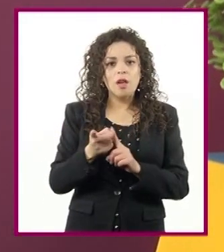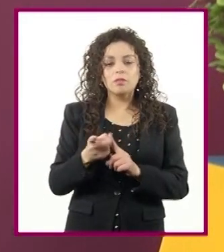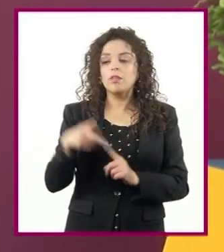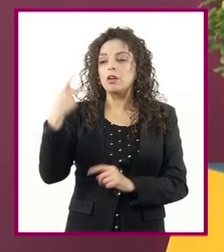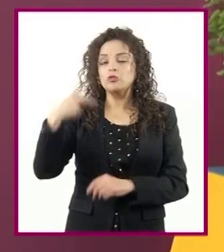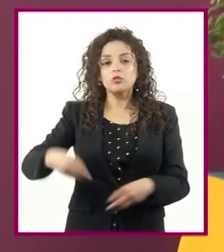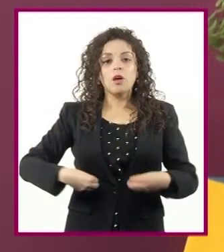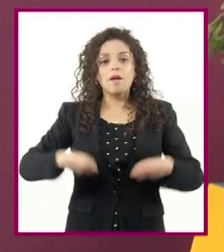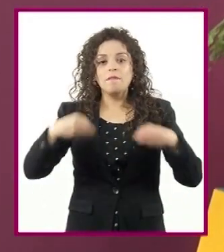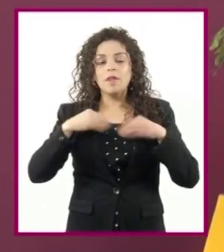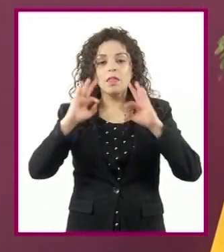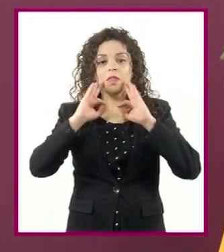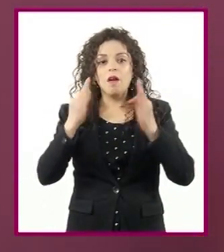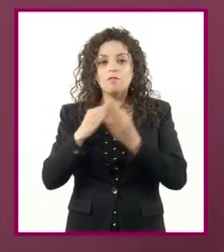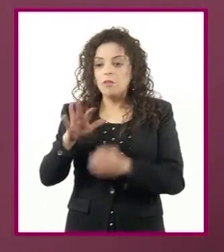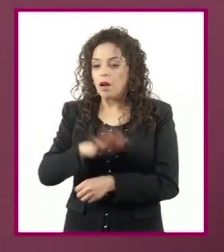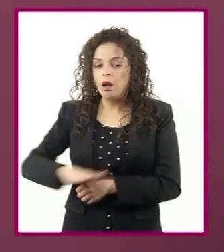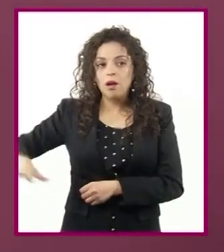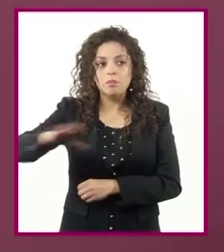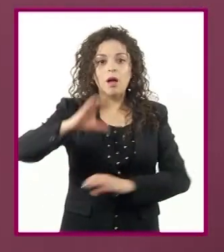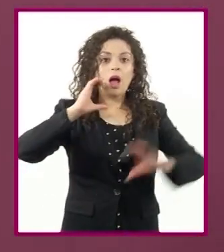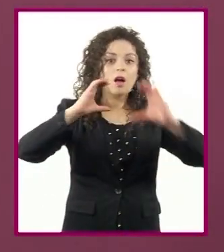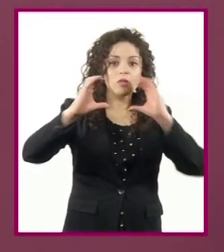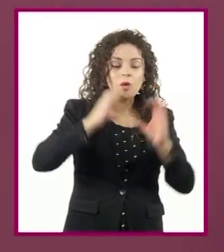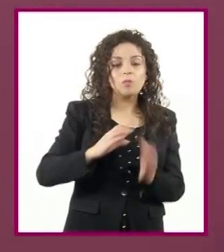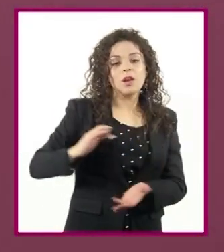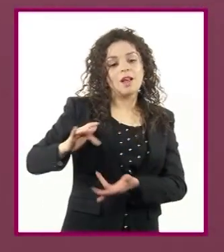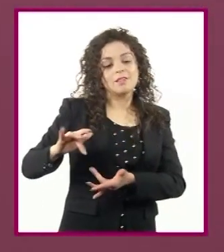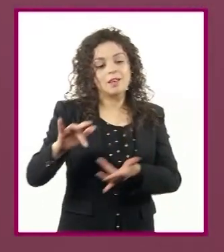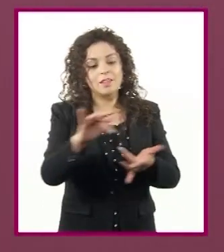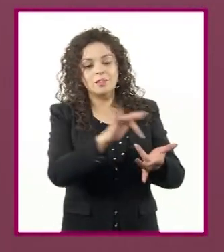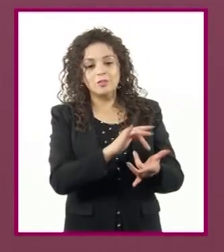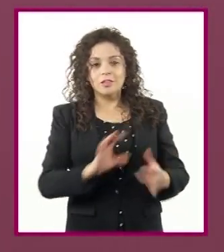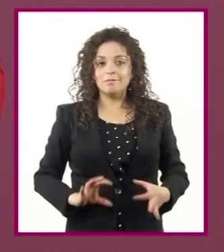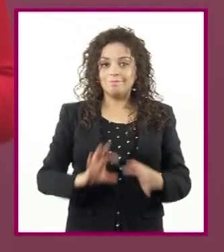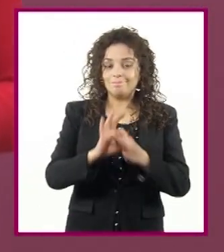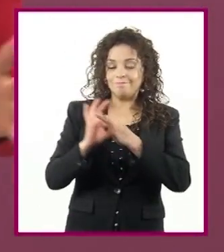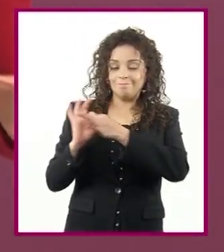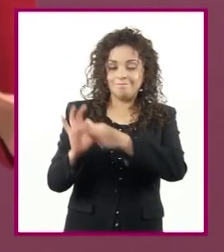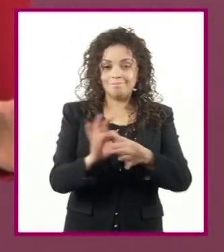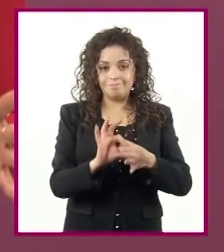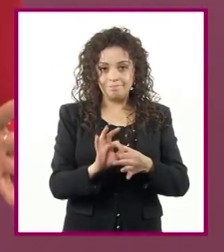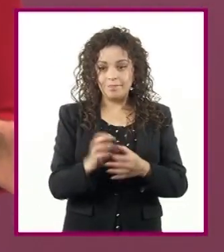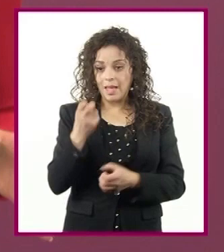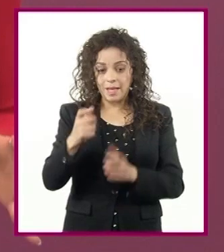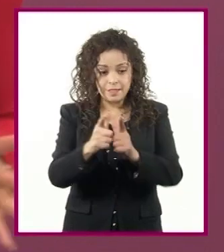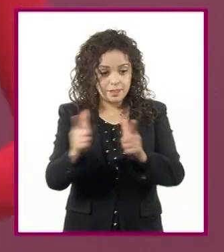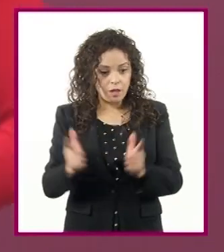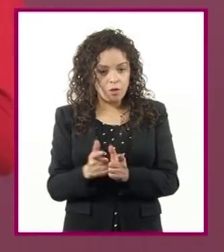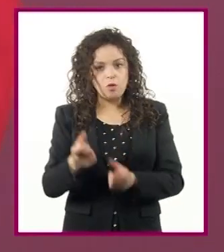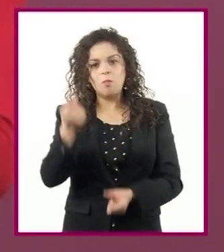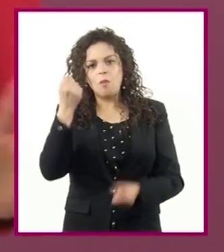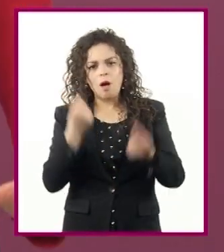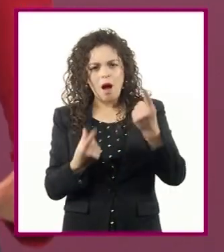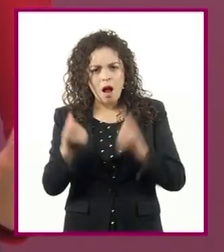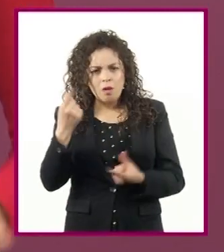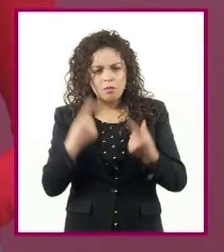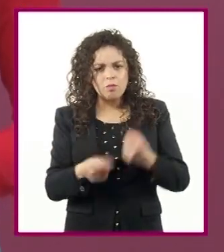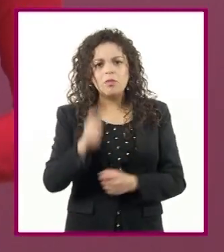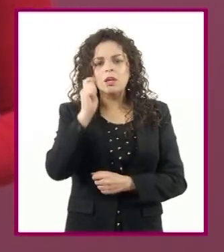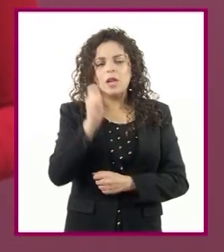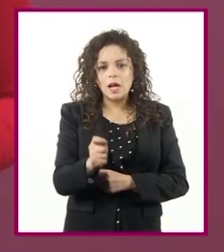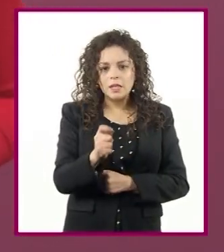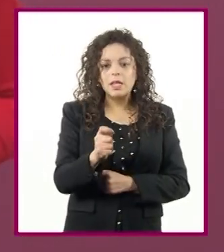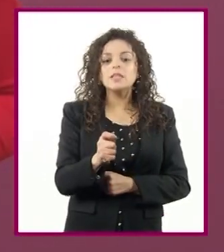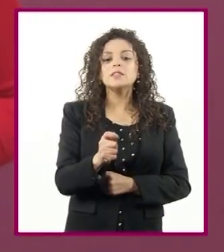vida, la comunicación y las redes sociales. Estos grupos en ocasiones se organizan para ocupar de forma